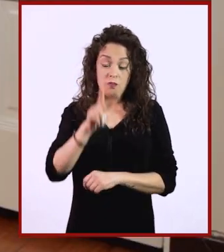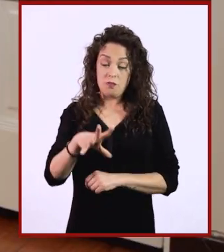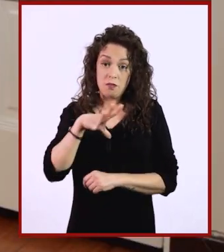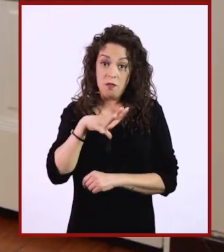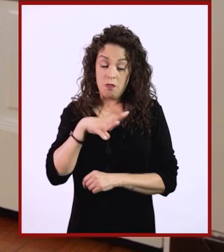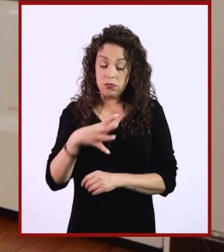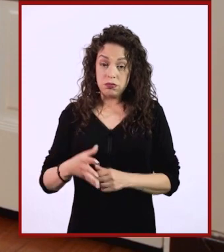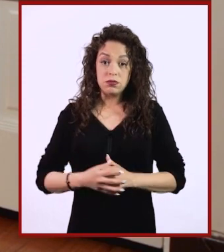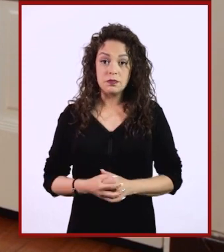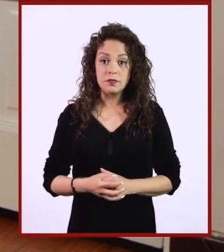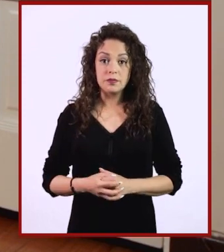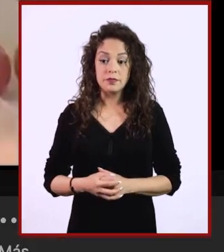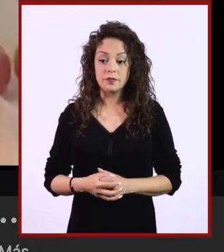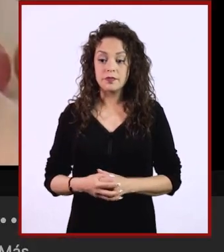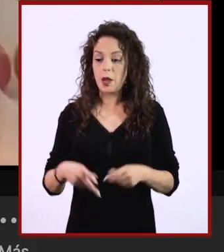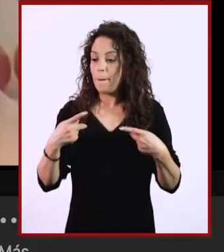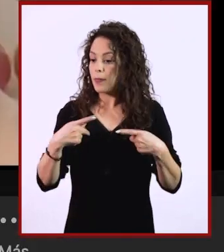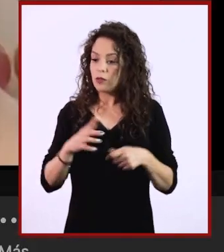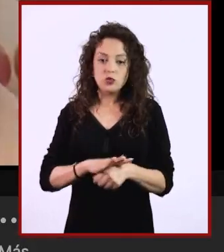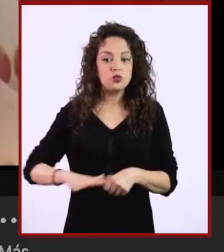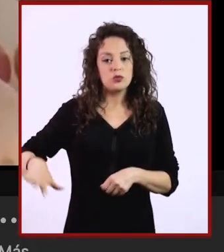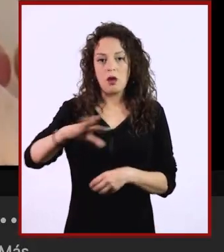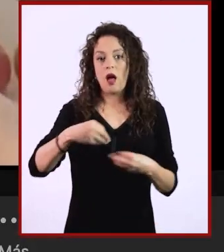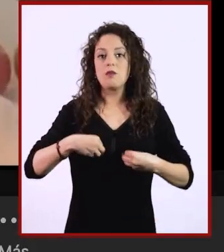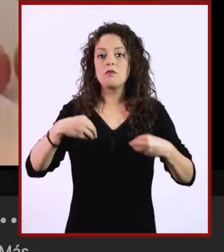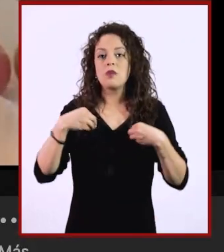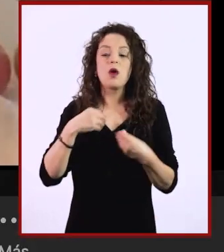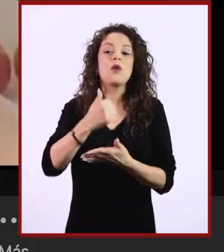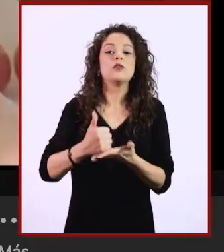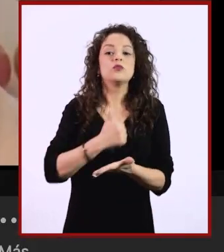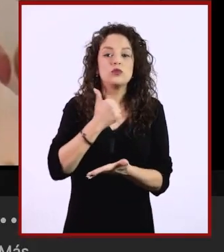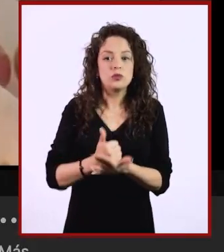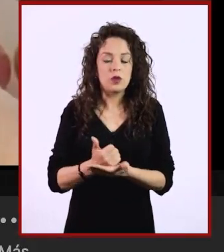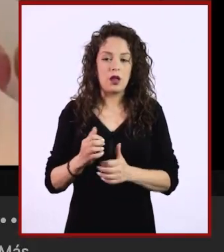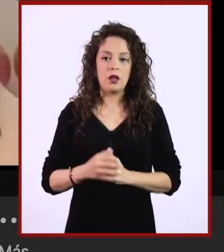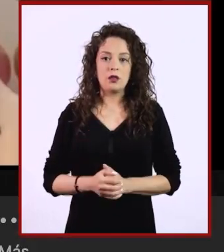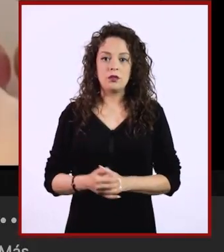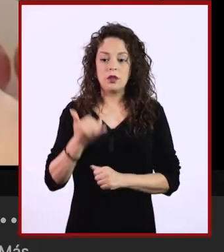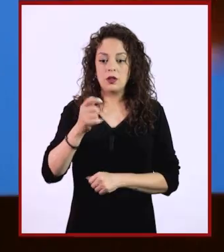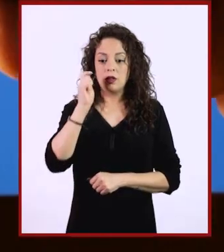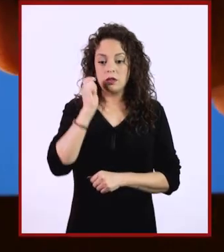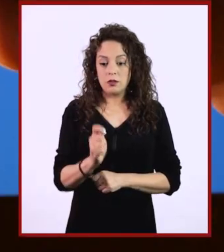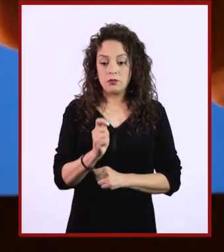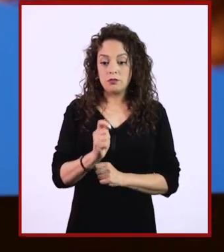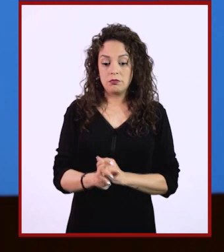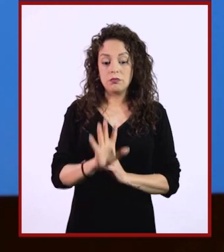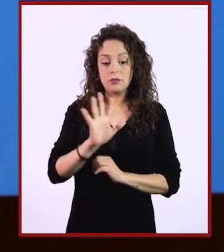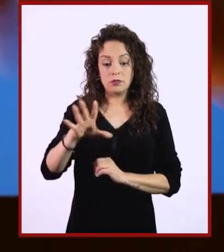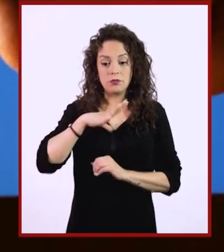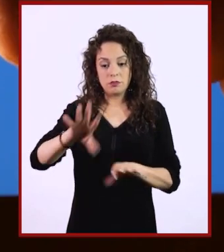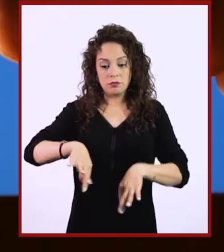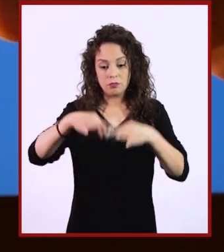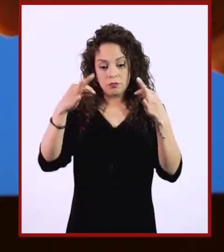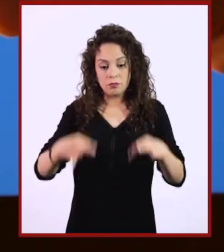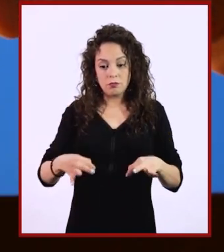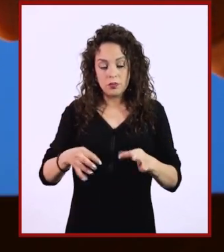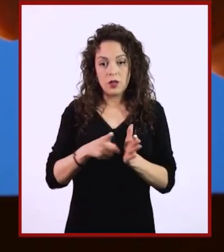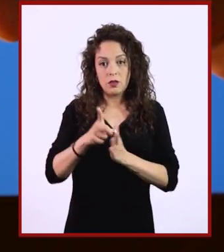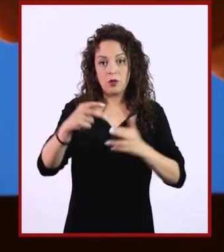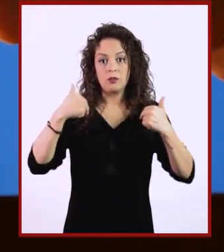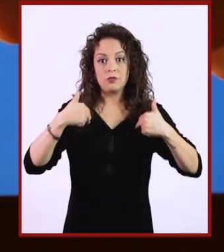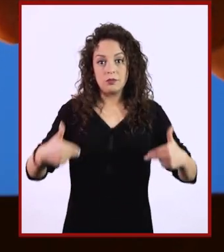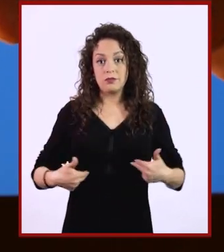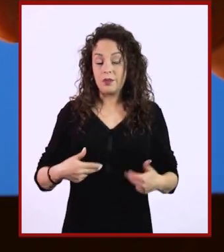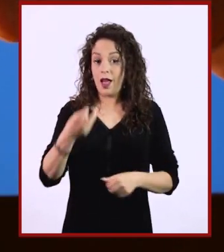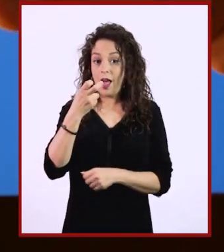¿no? Los ciudadanos. Tenemos también, por ejemplo, la Declaración Universal de Derechos Humanos, que es como la piedra angular, ¿no?